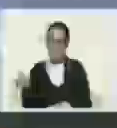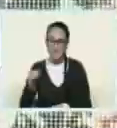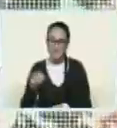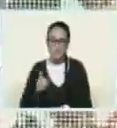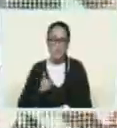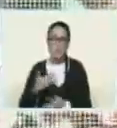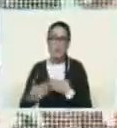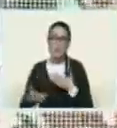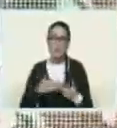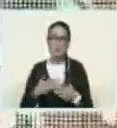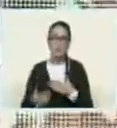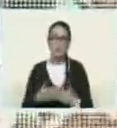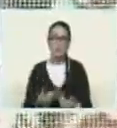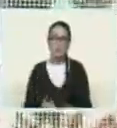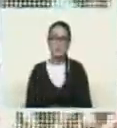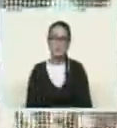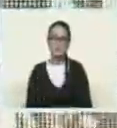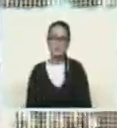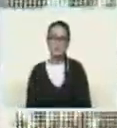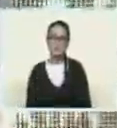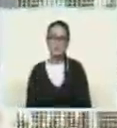falta.